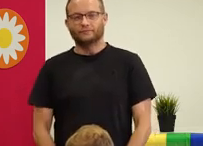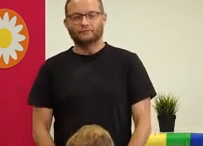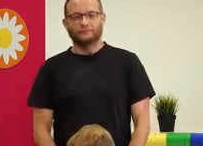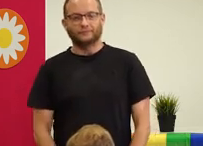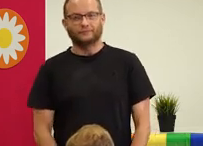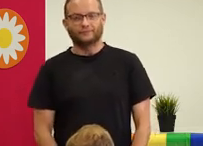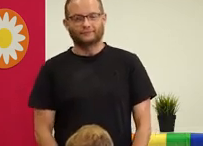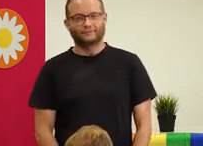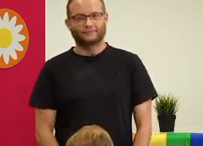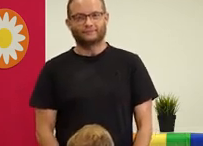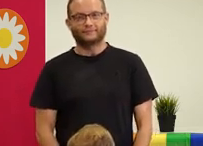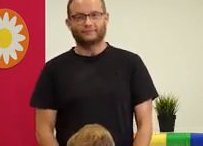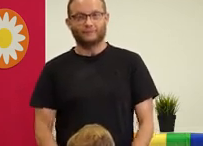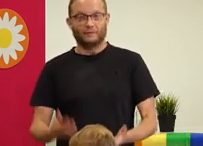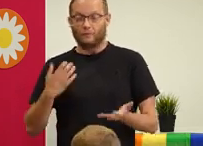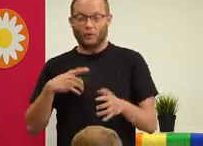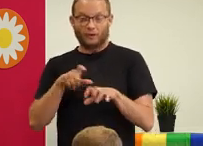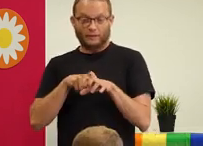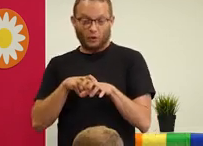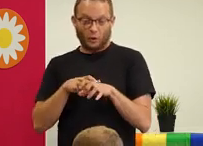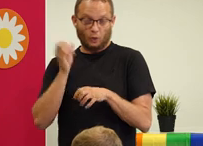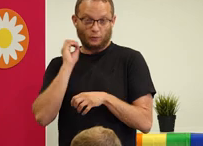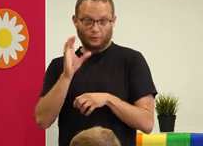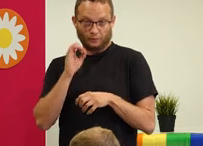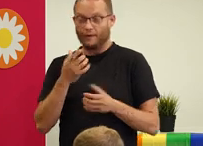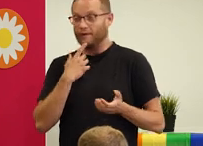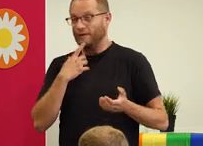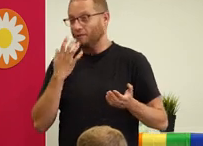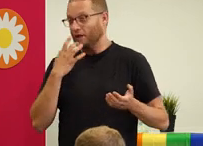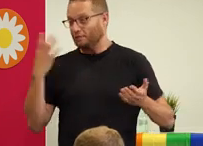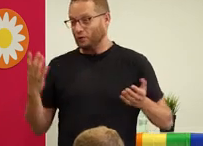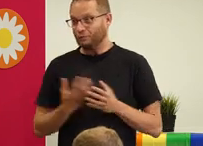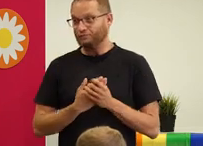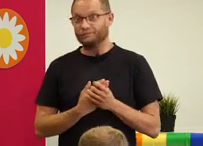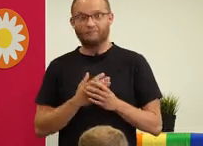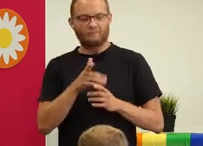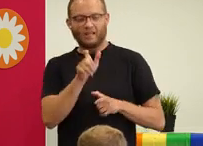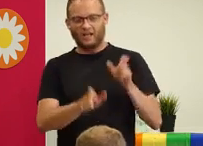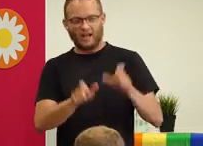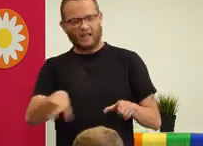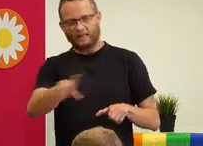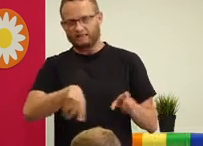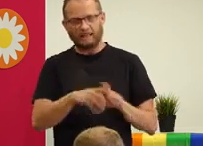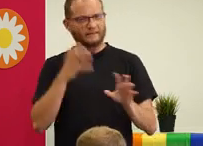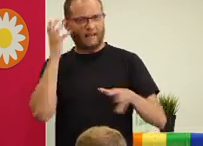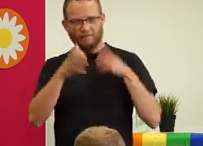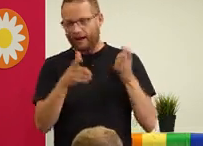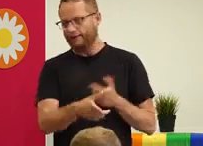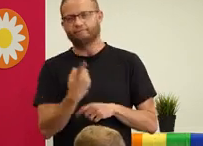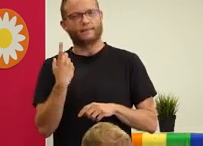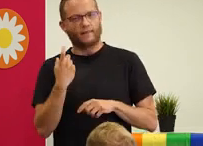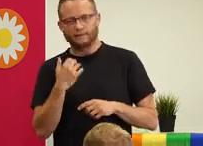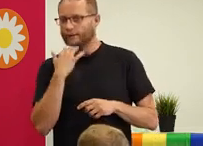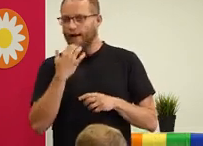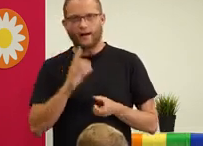que es la narrativa típico, en plan, ay, pues, esta gente salvaje necesita